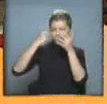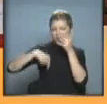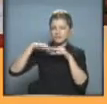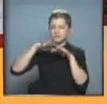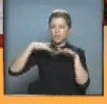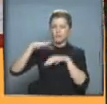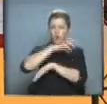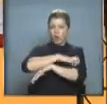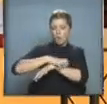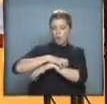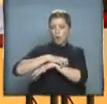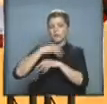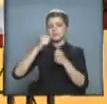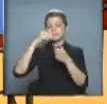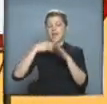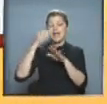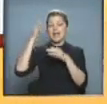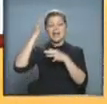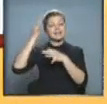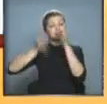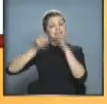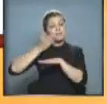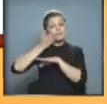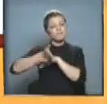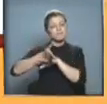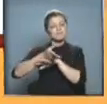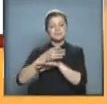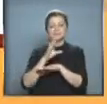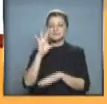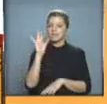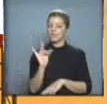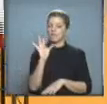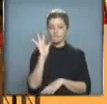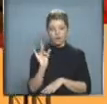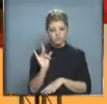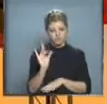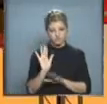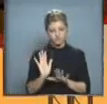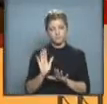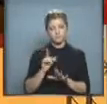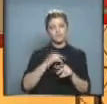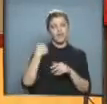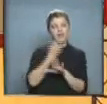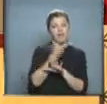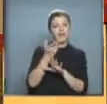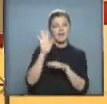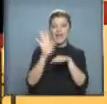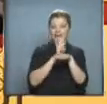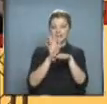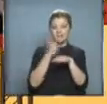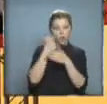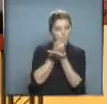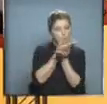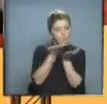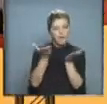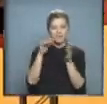o étnicas, acceder al sistema de justicia no les resulta una tarea para nada sencilla. Muchas veces la industria del cine supo reflejar